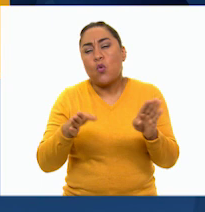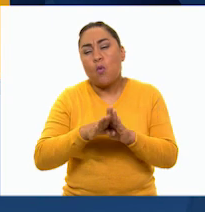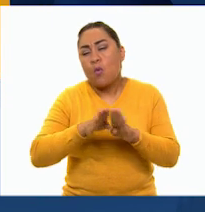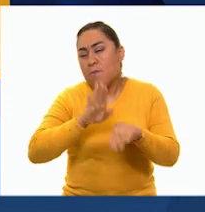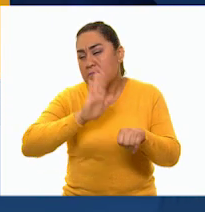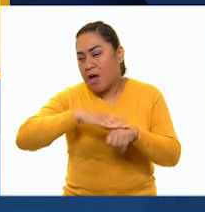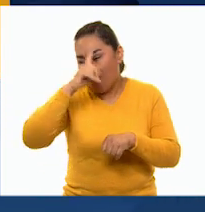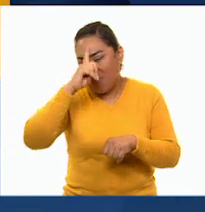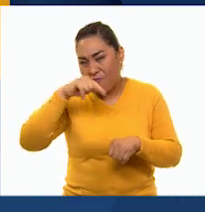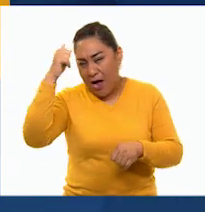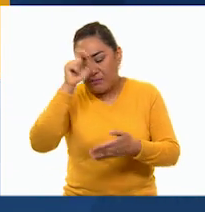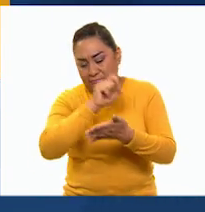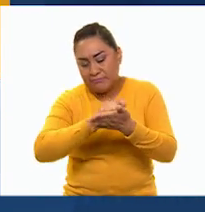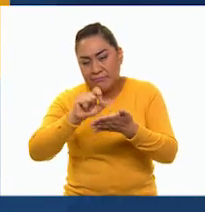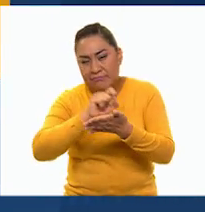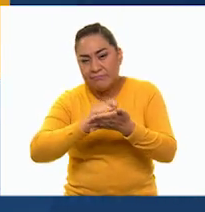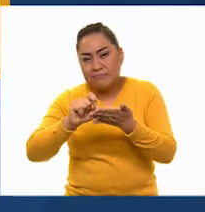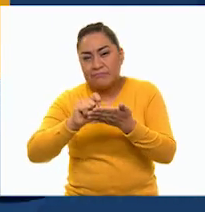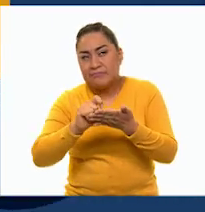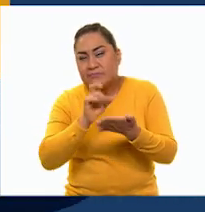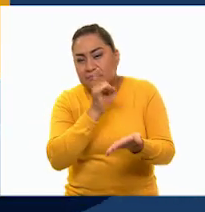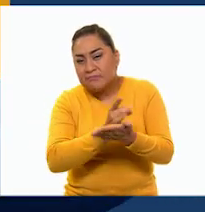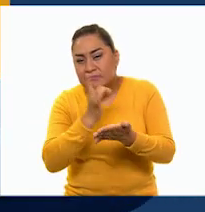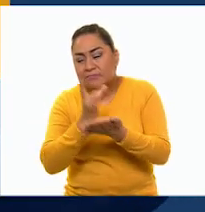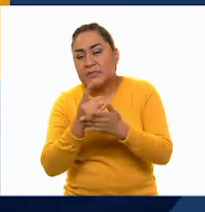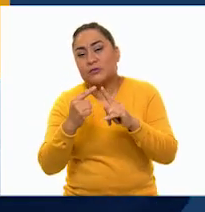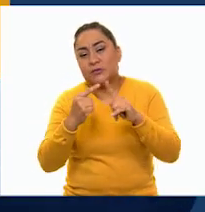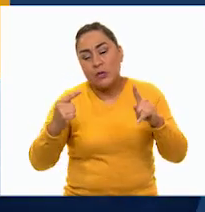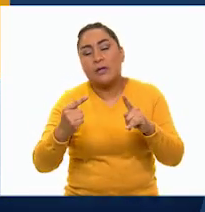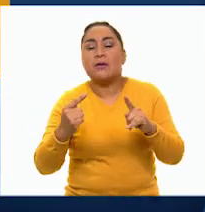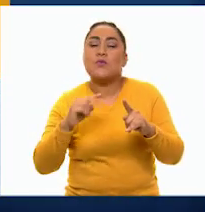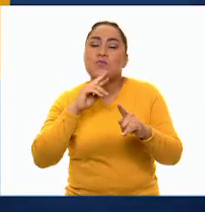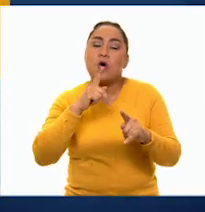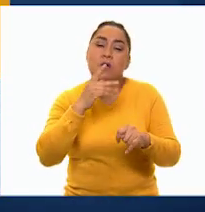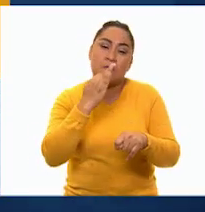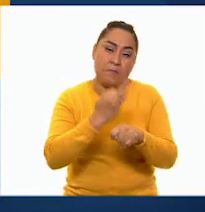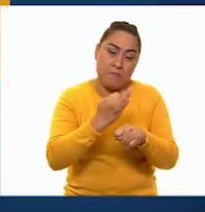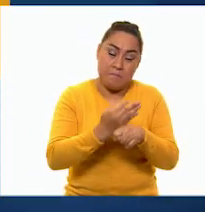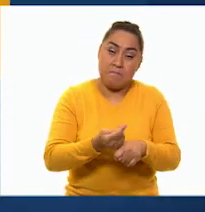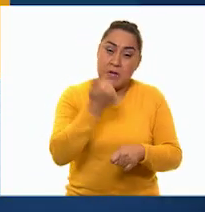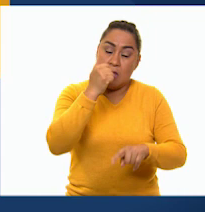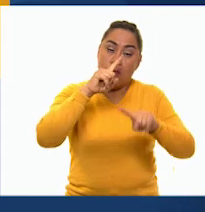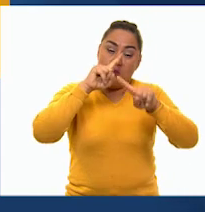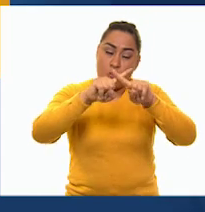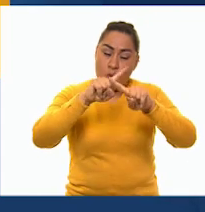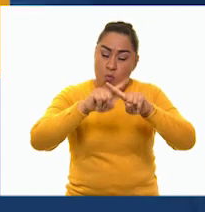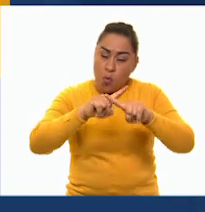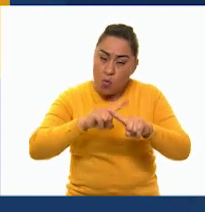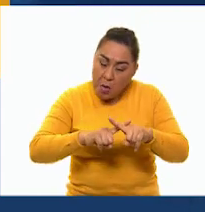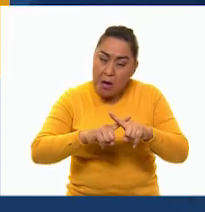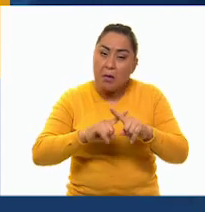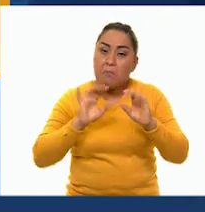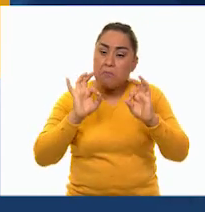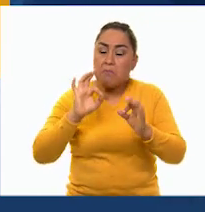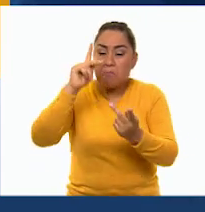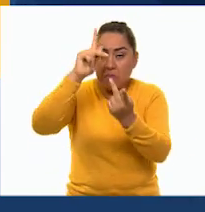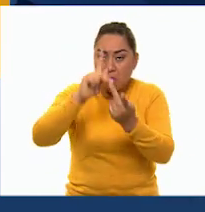de expresar los divisores es escribir las multiplicaciones que den el número